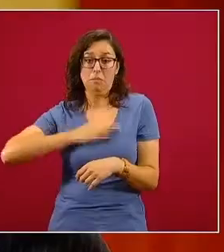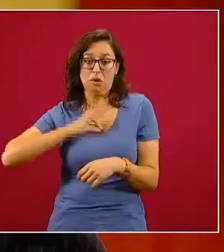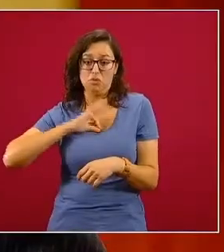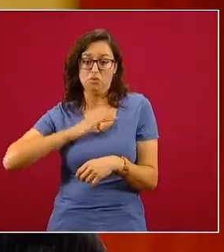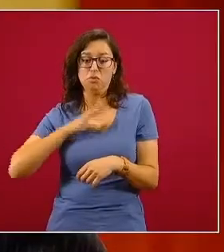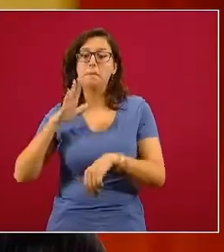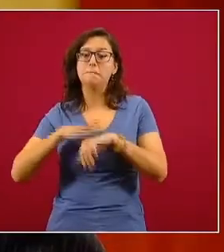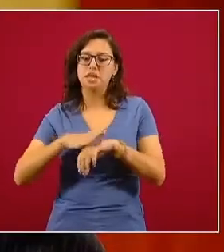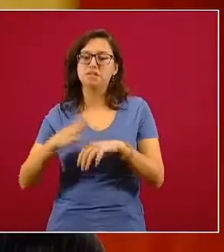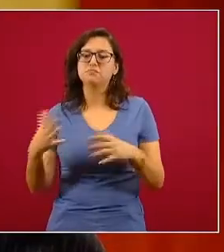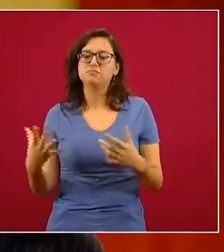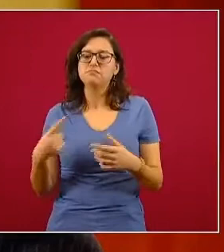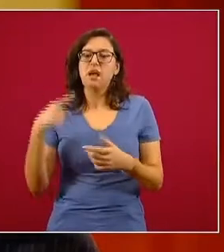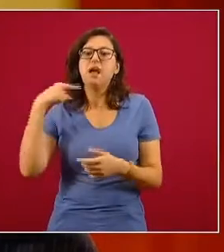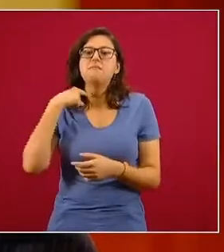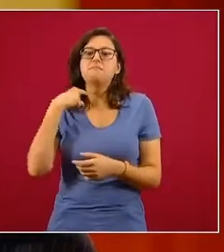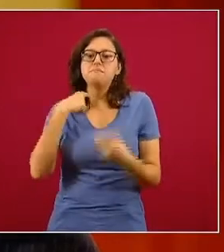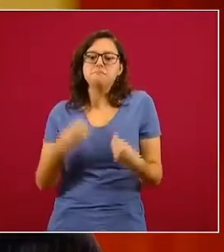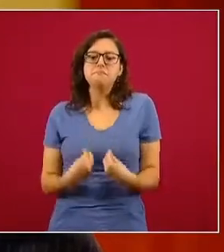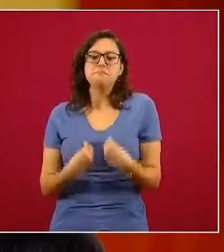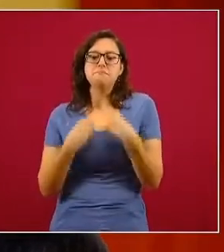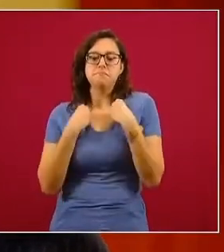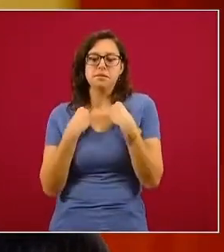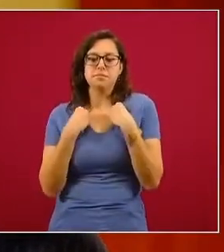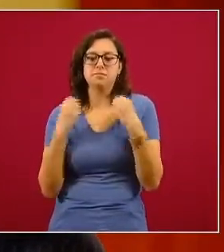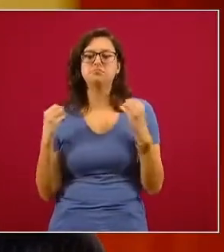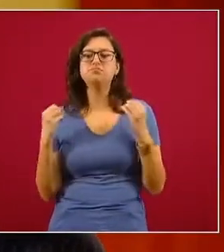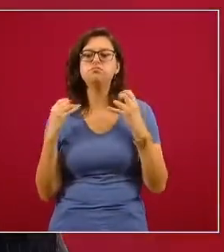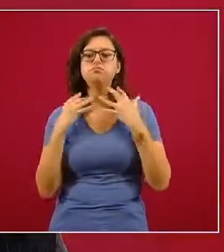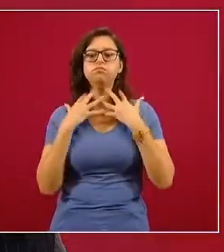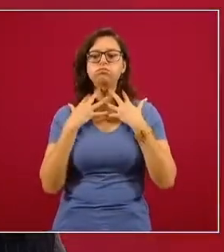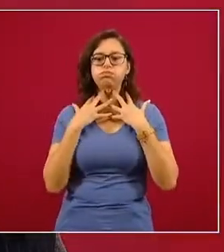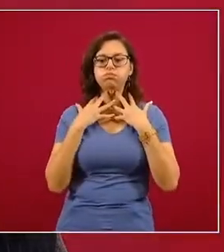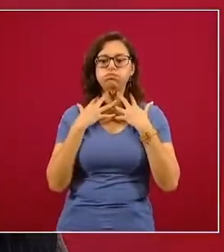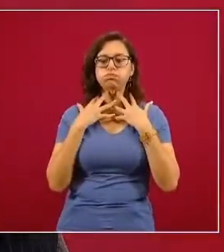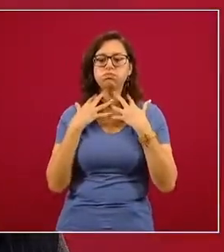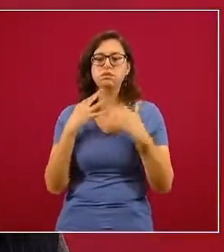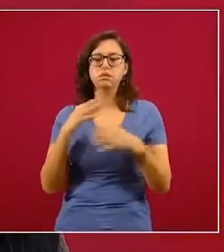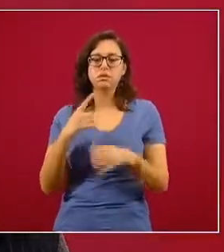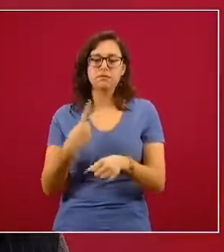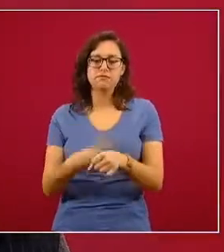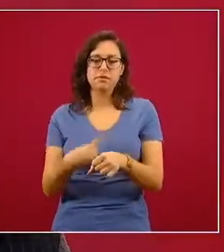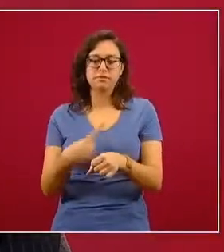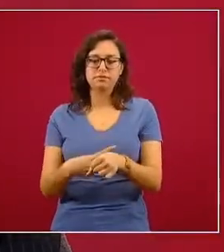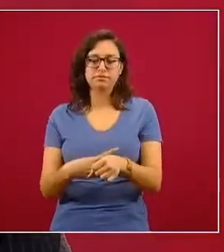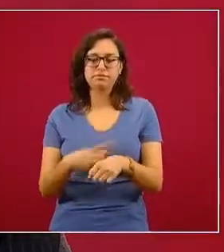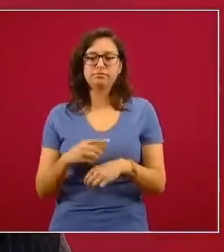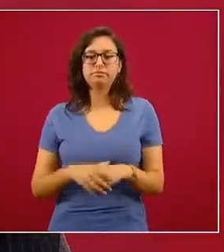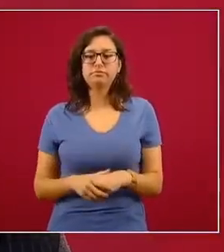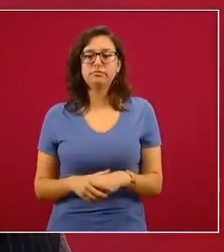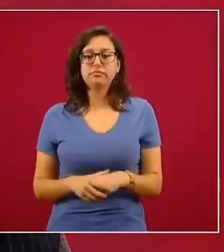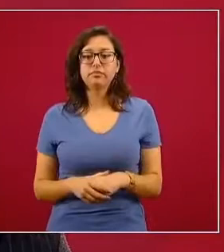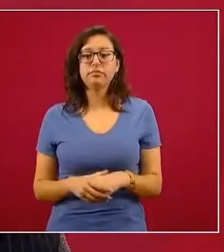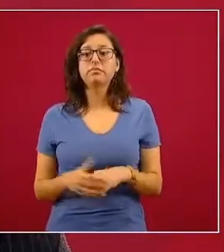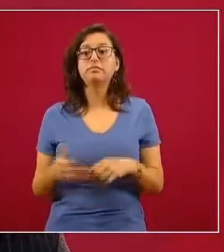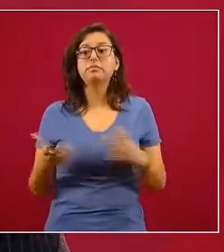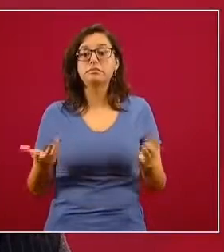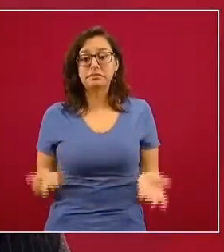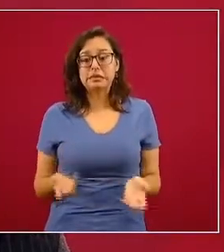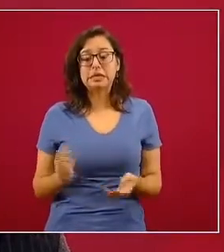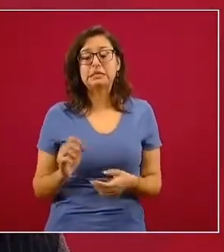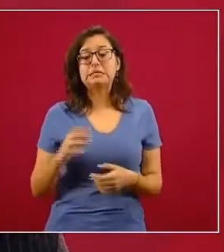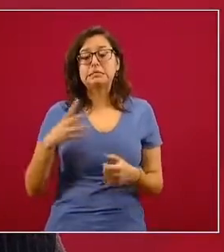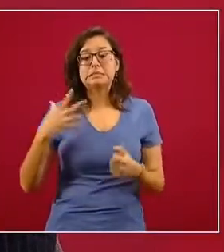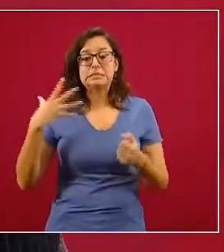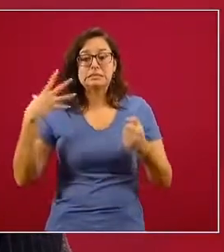virus o colonizadas con el virus. Entonces, la transmisión, cuando decimos que es por gotas,